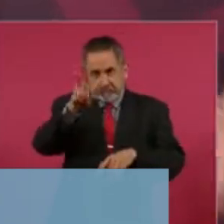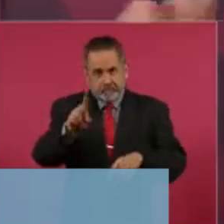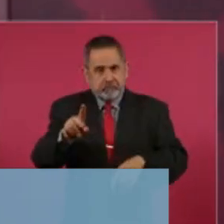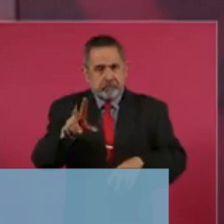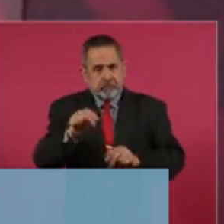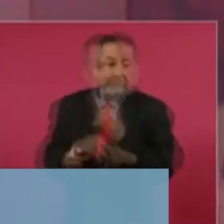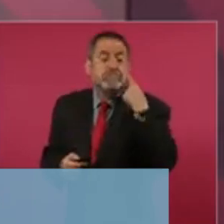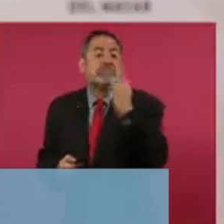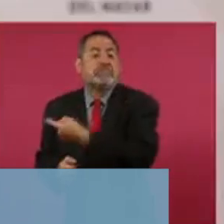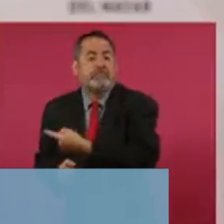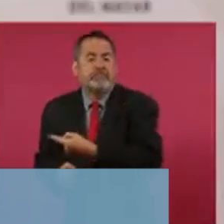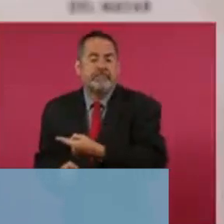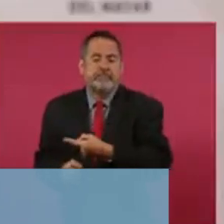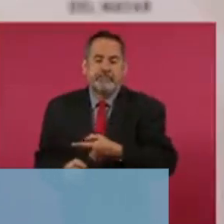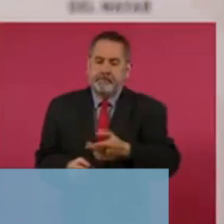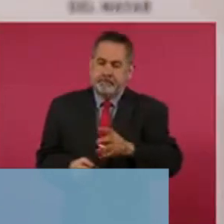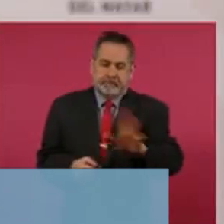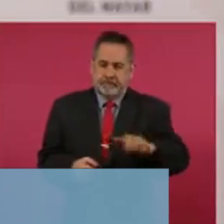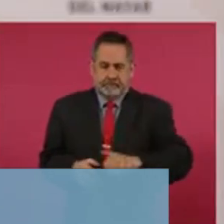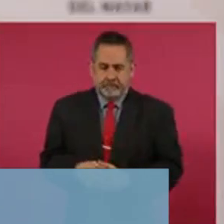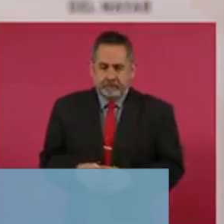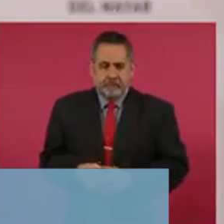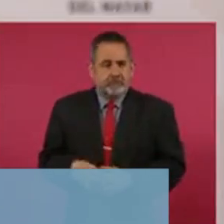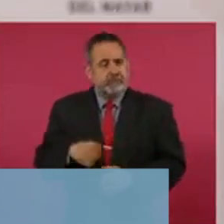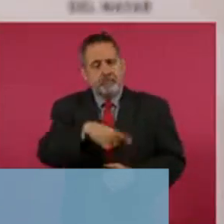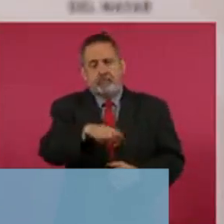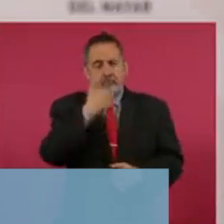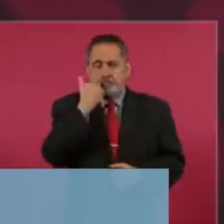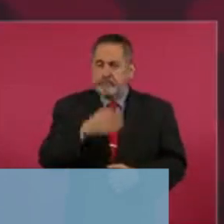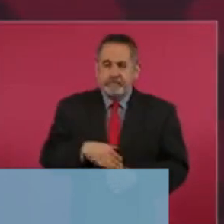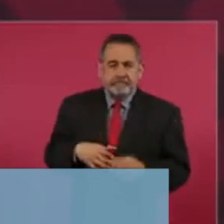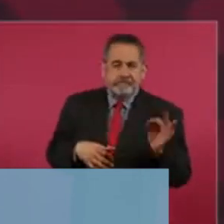quienes quieren llevarnos a la confrontación,